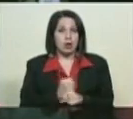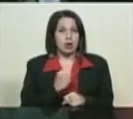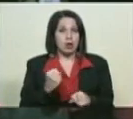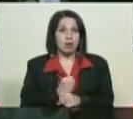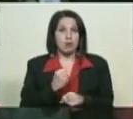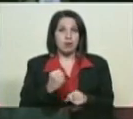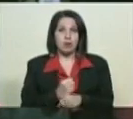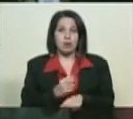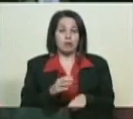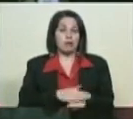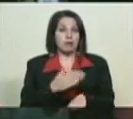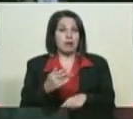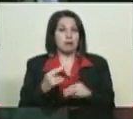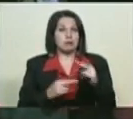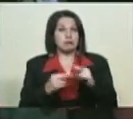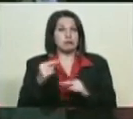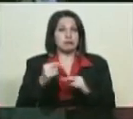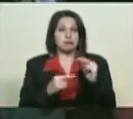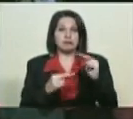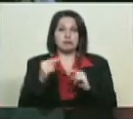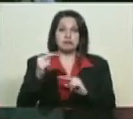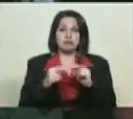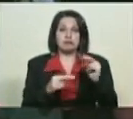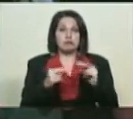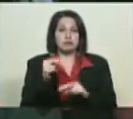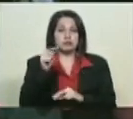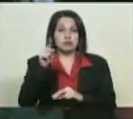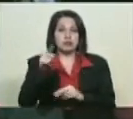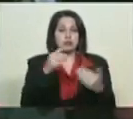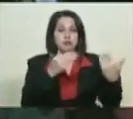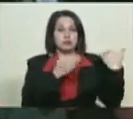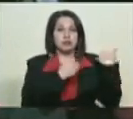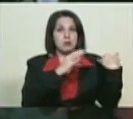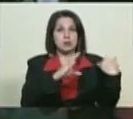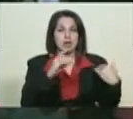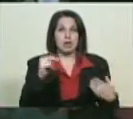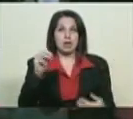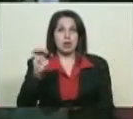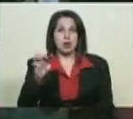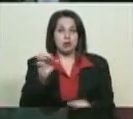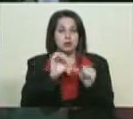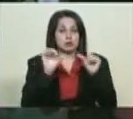bueno, porque han construido, se ha construido en las manos de ellos un sistema electoral